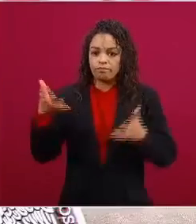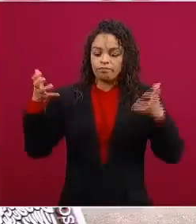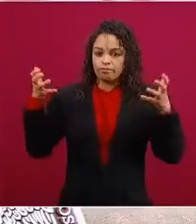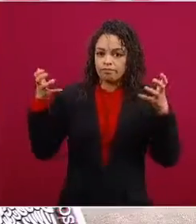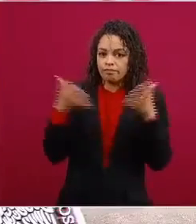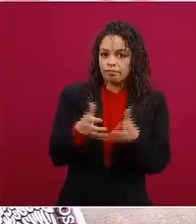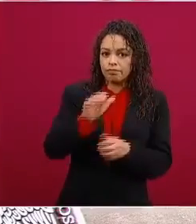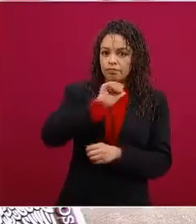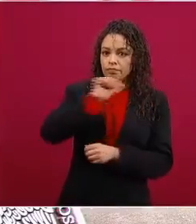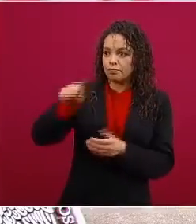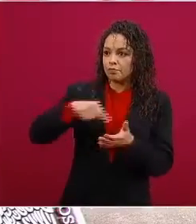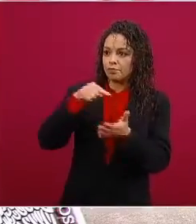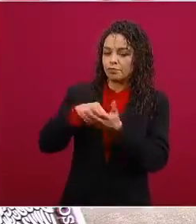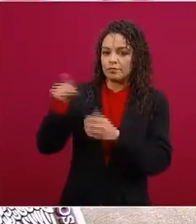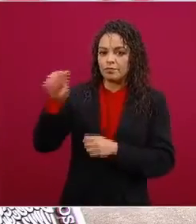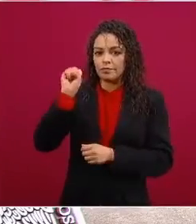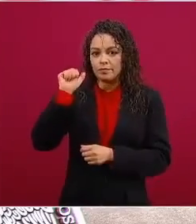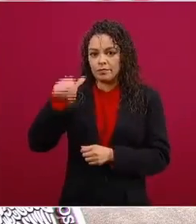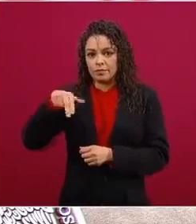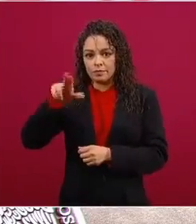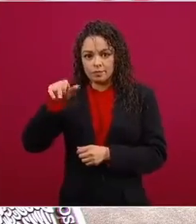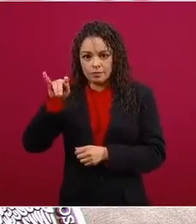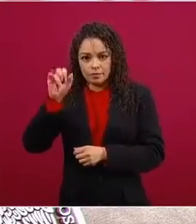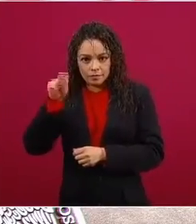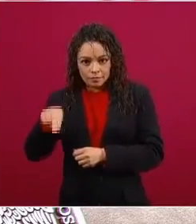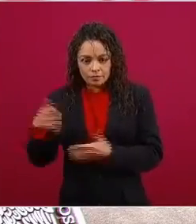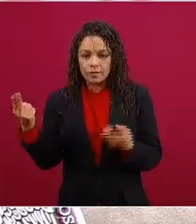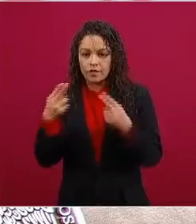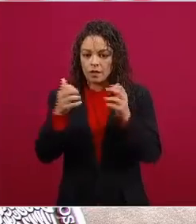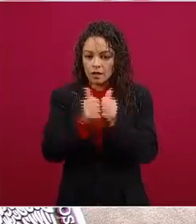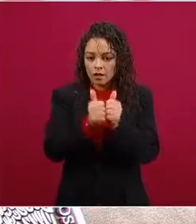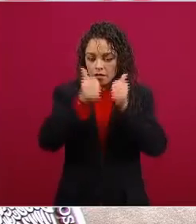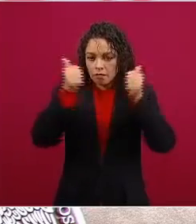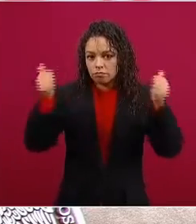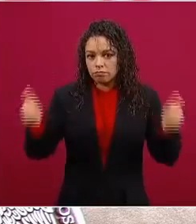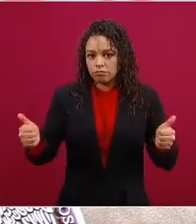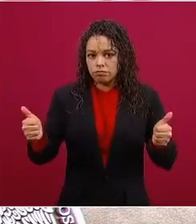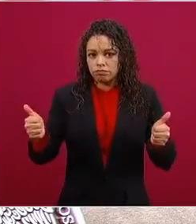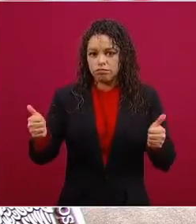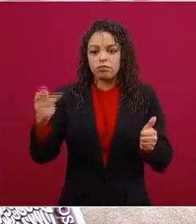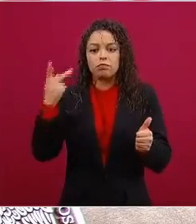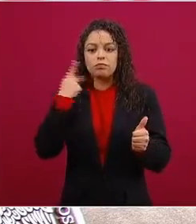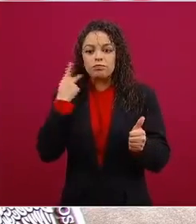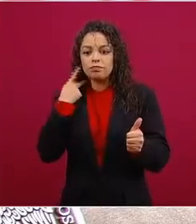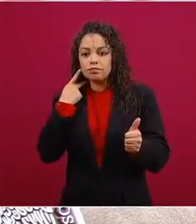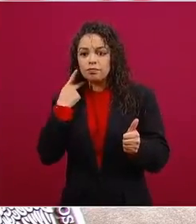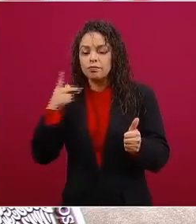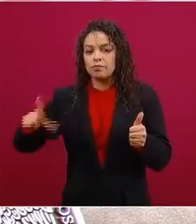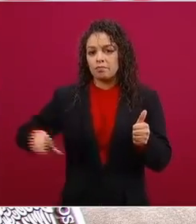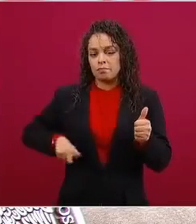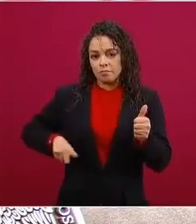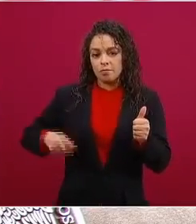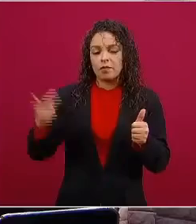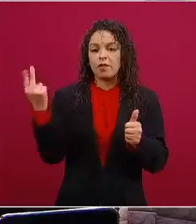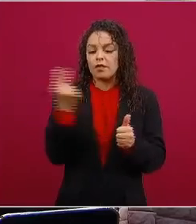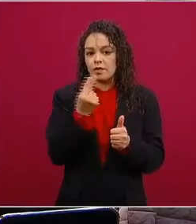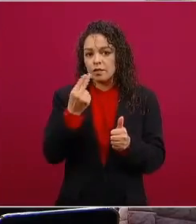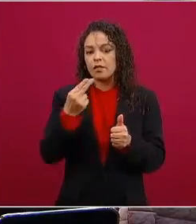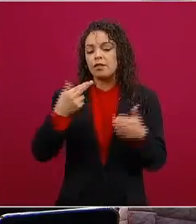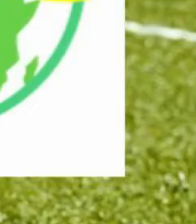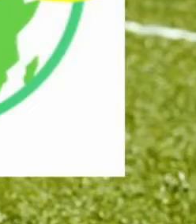separar poder económico de poder político y que el gobierno represente a todos los mexicanos.